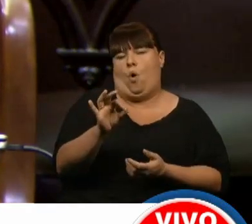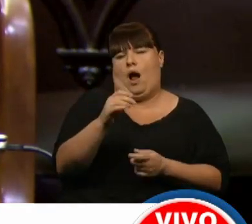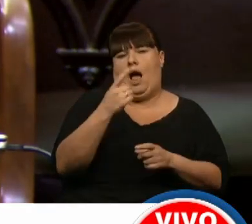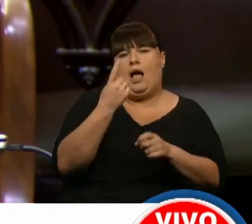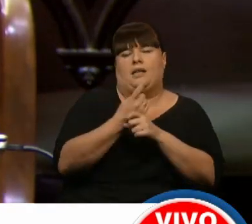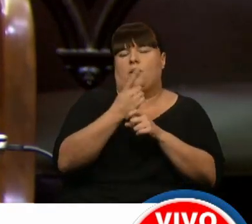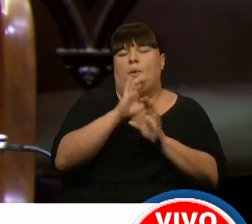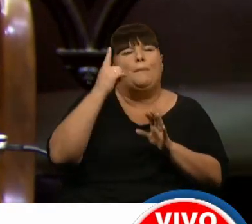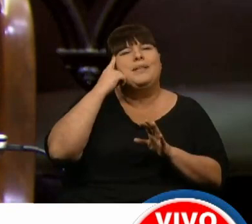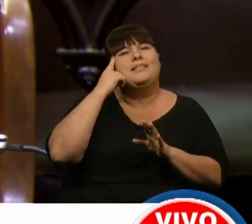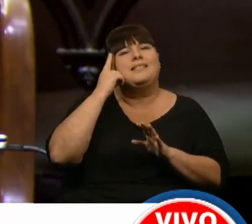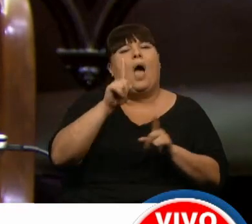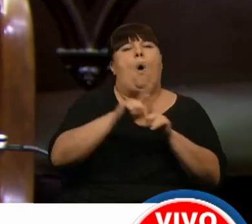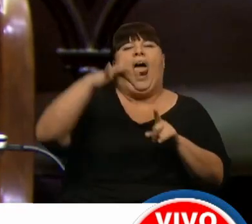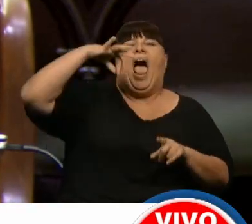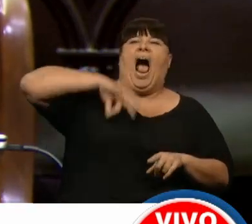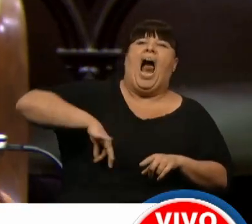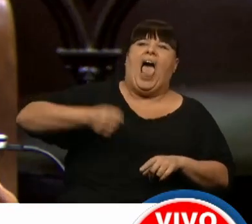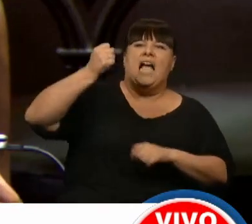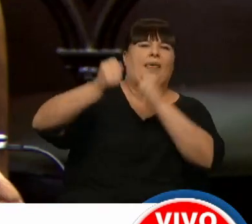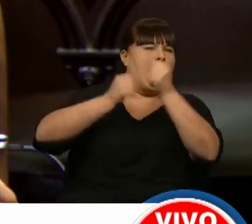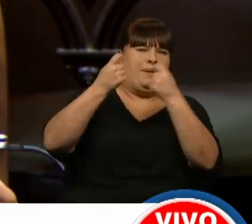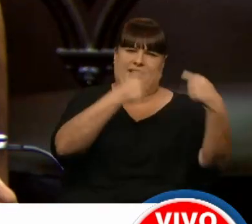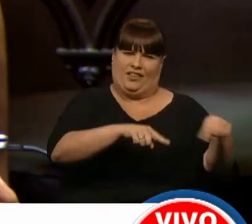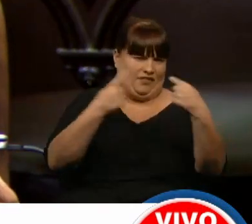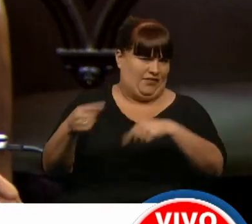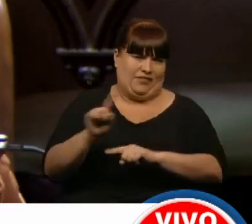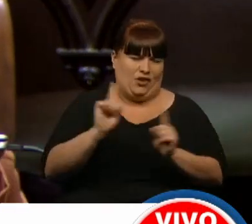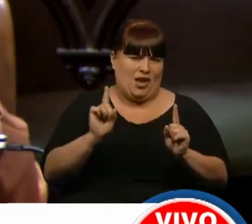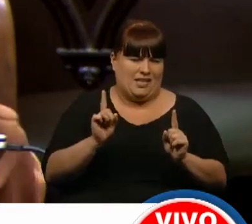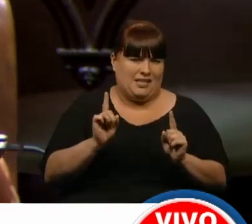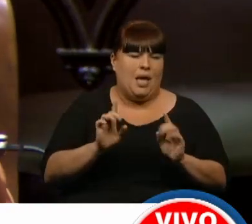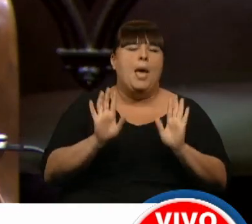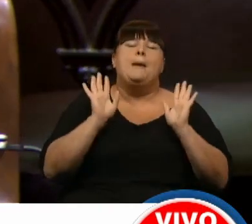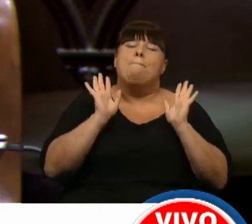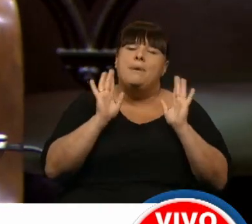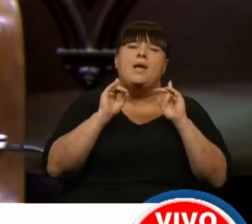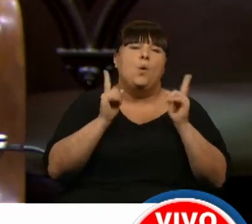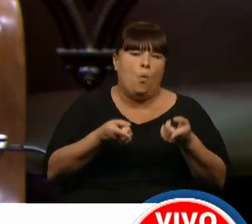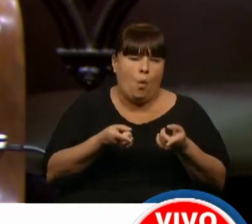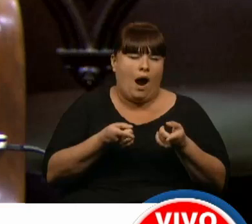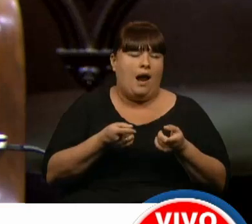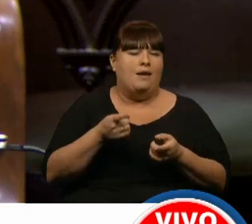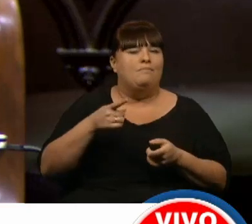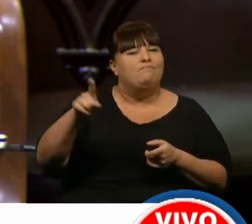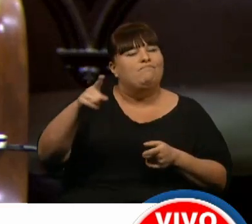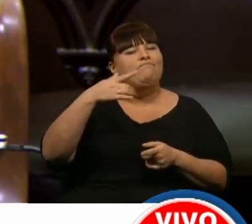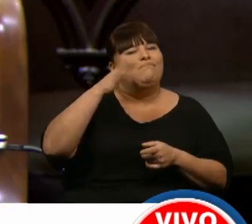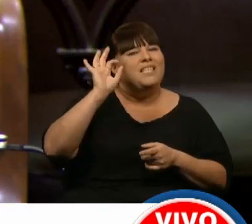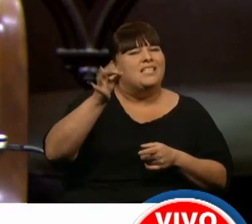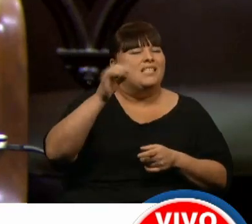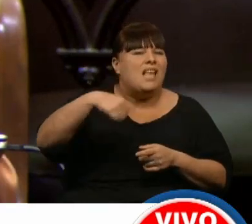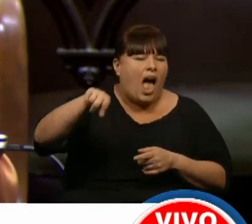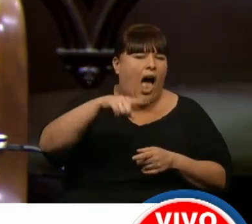ser considerado como la ganancia de una empresa. Pero, sin embargo, entienden